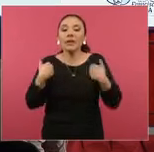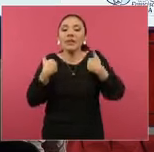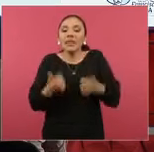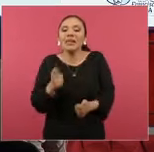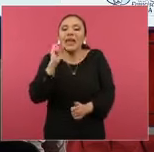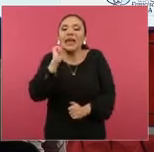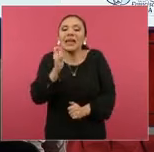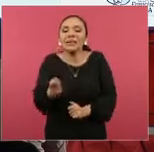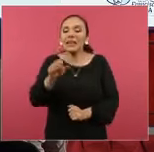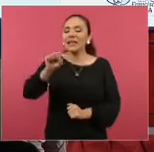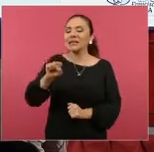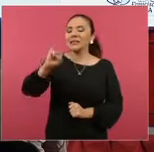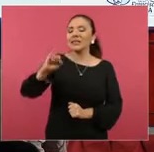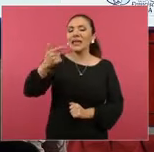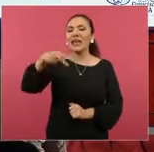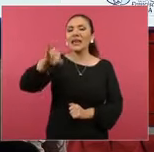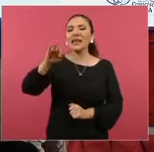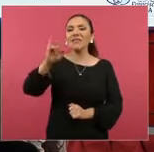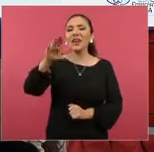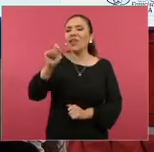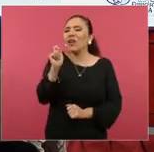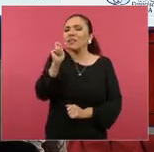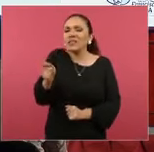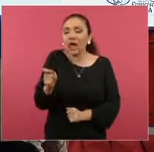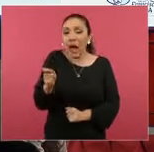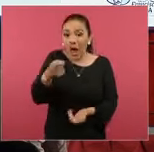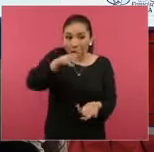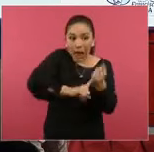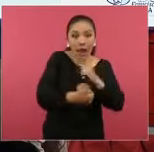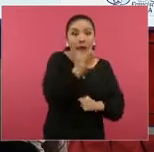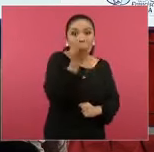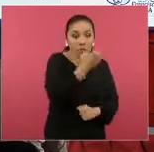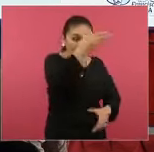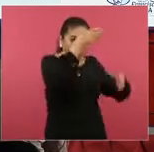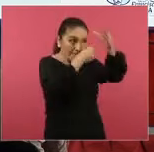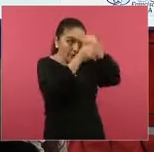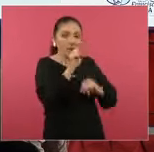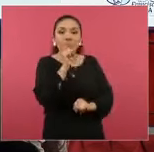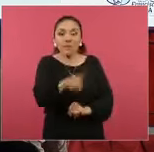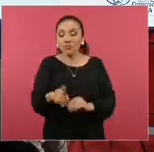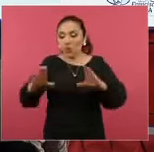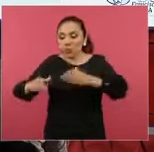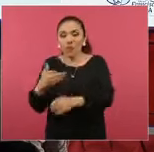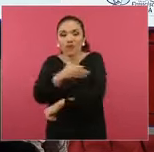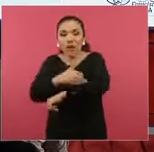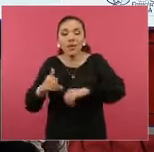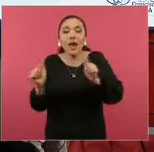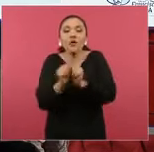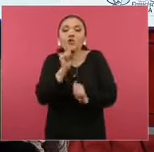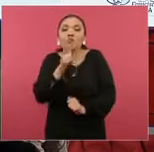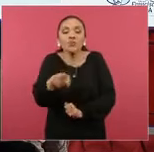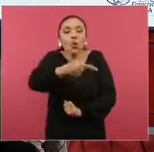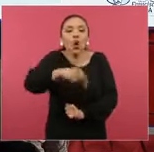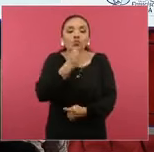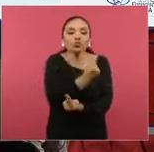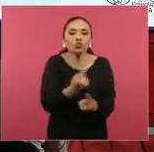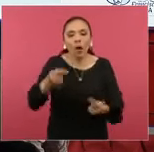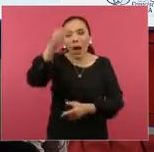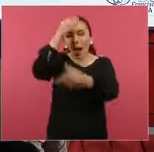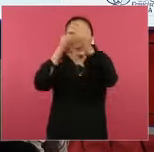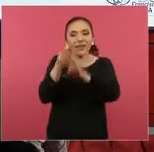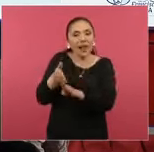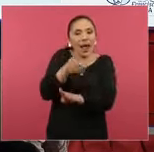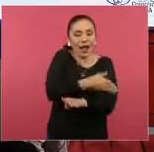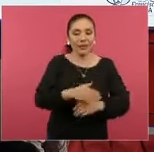significado a lo que se aprende en la escuela y en la familia a partir del conocimiento que ya poseen los niños, niñas y